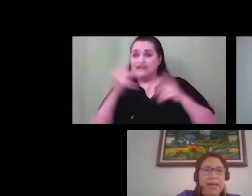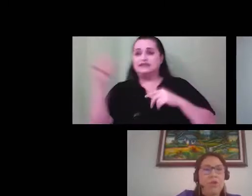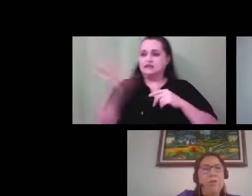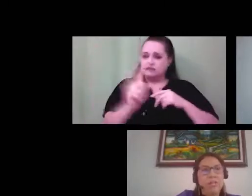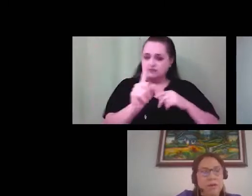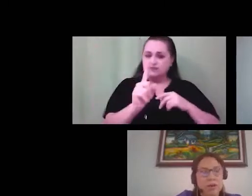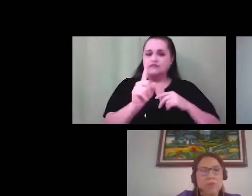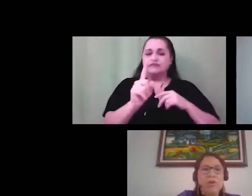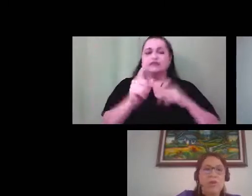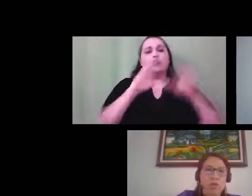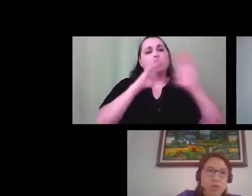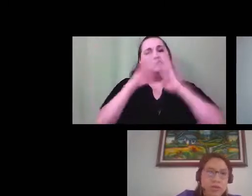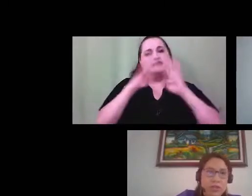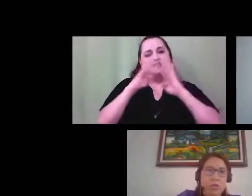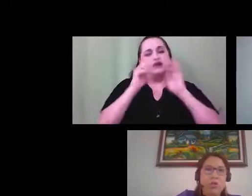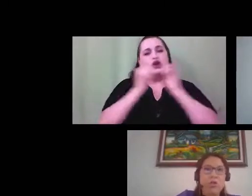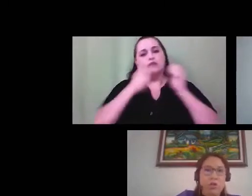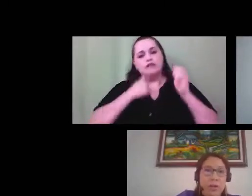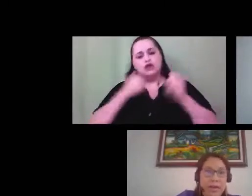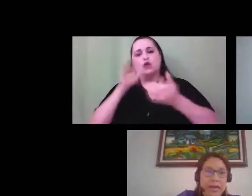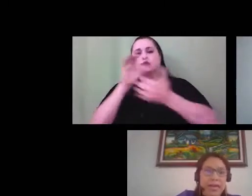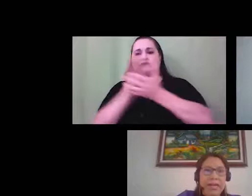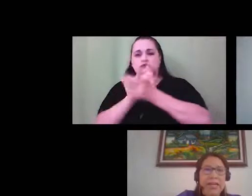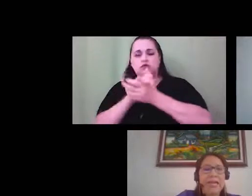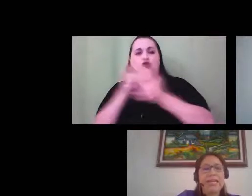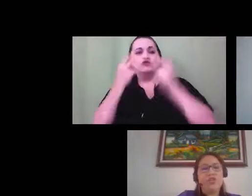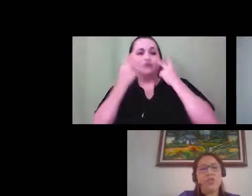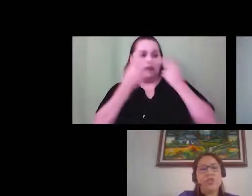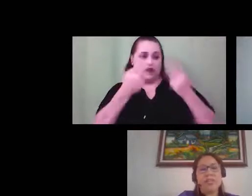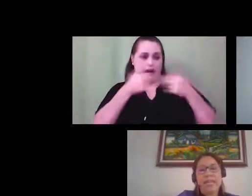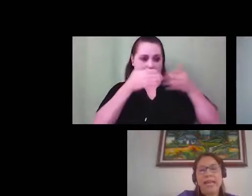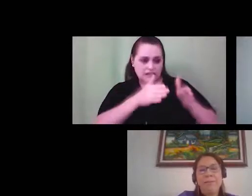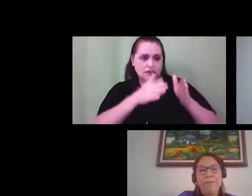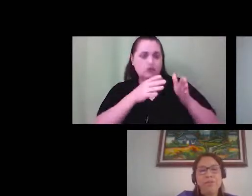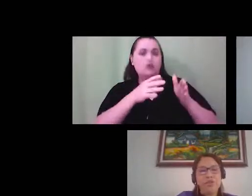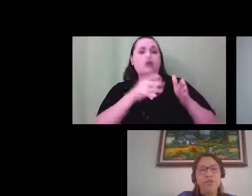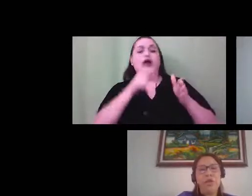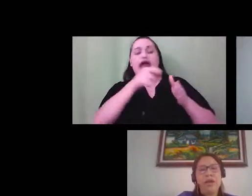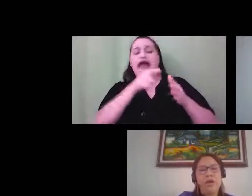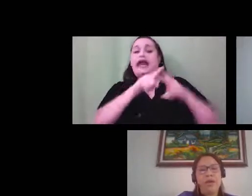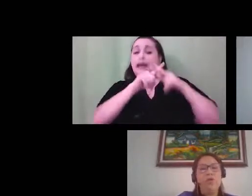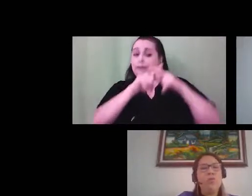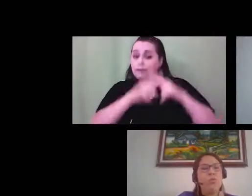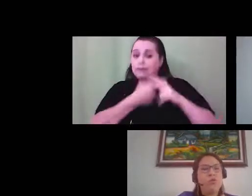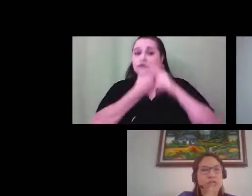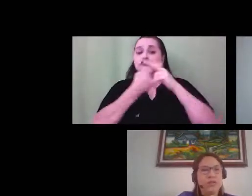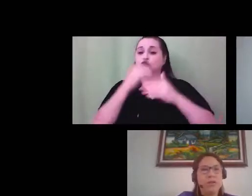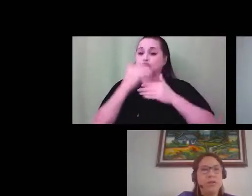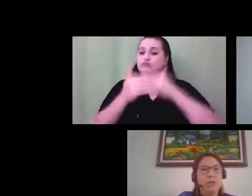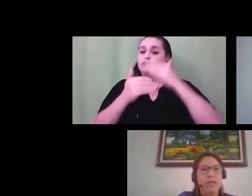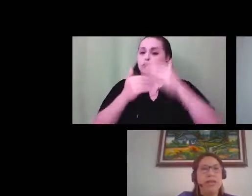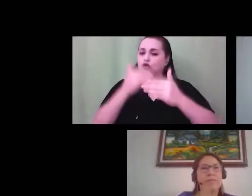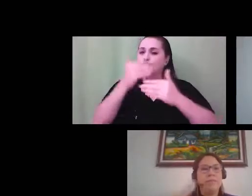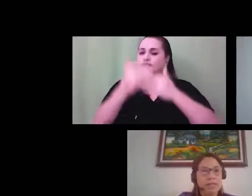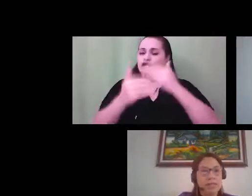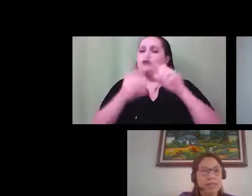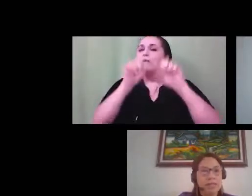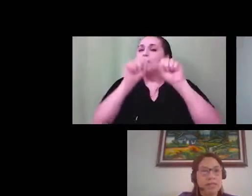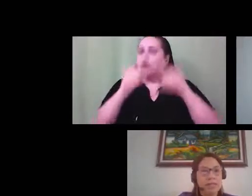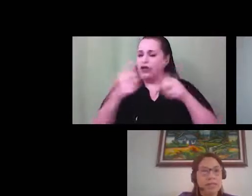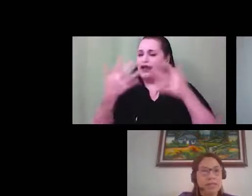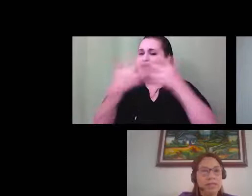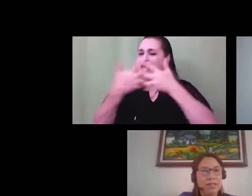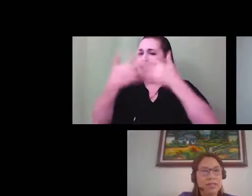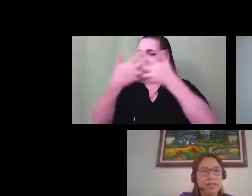llegaban, conversaban conmigo, con mi esposo, lo veían a él, y entonces él empezó un proceso para poder adaptarse a